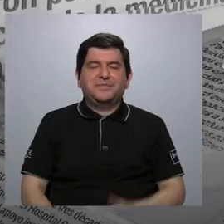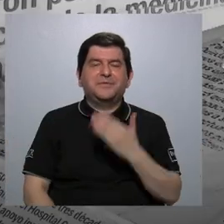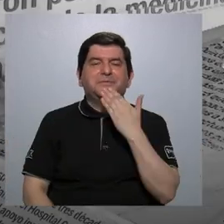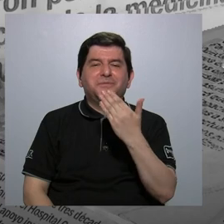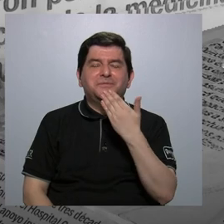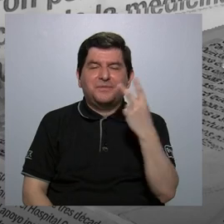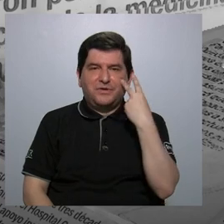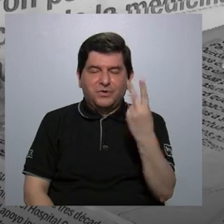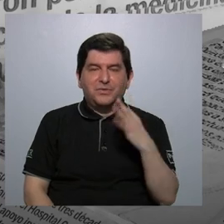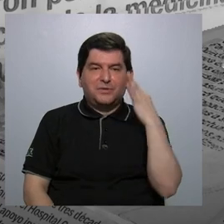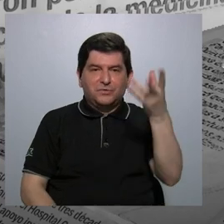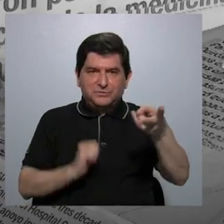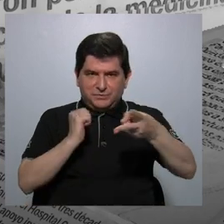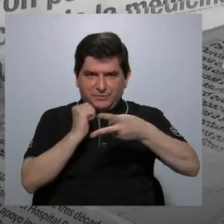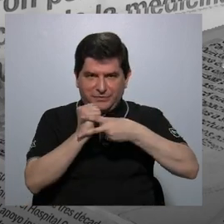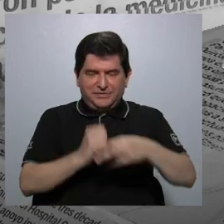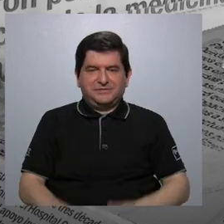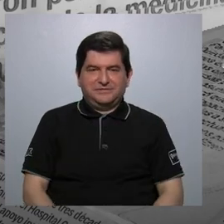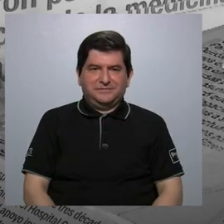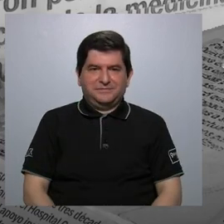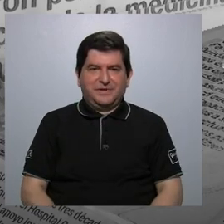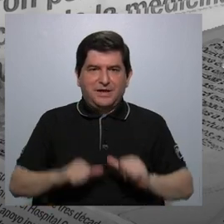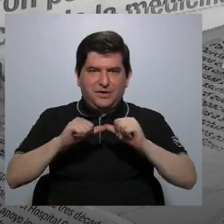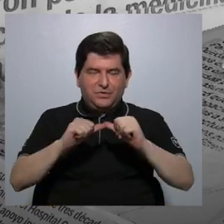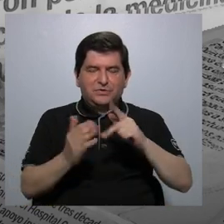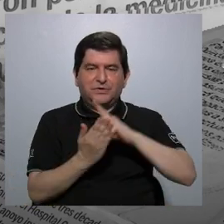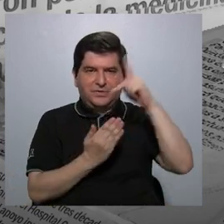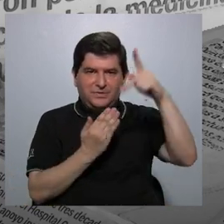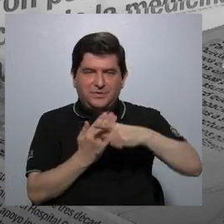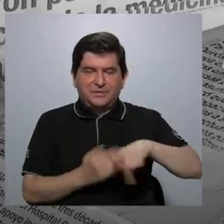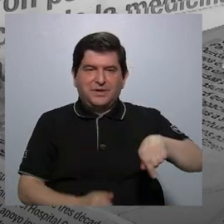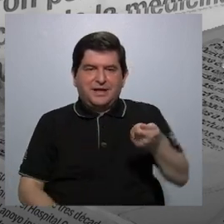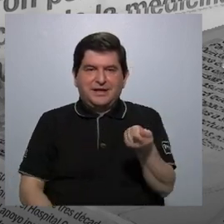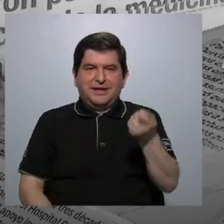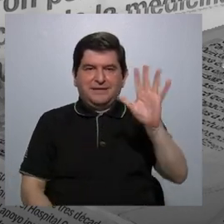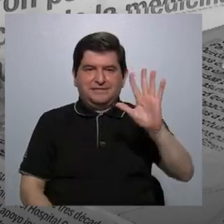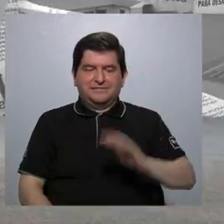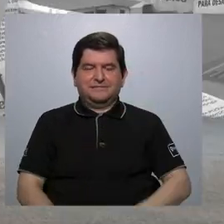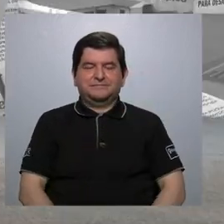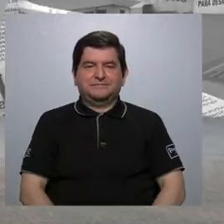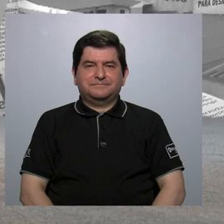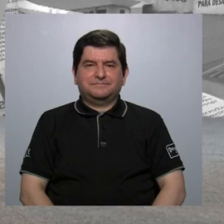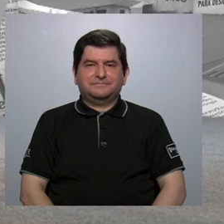Muchas gracias, nos vemos la próxima vez. Y continuamos con la programación del canal.